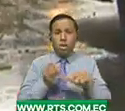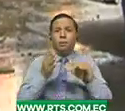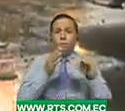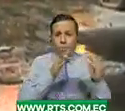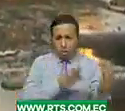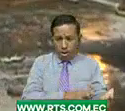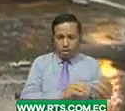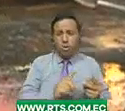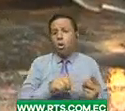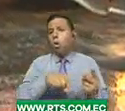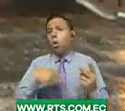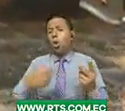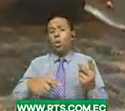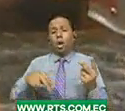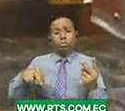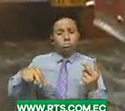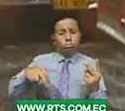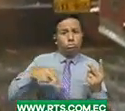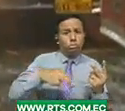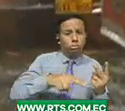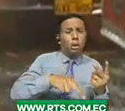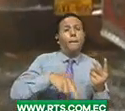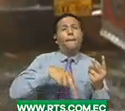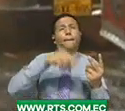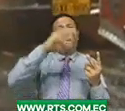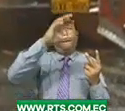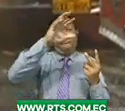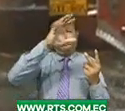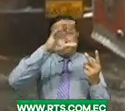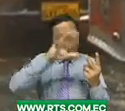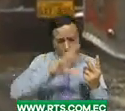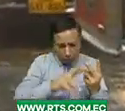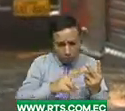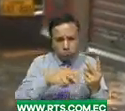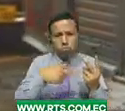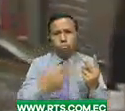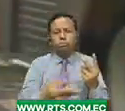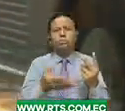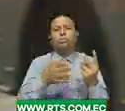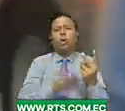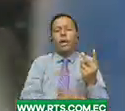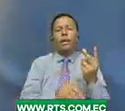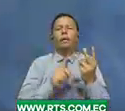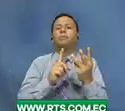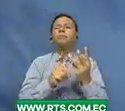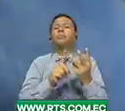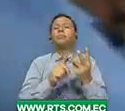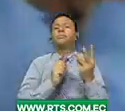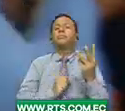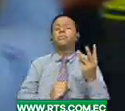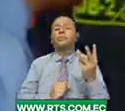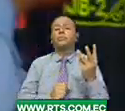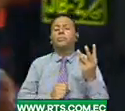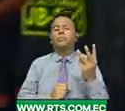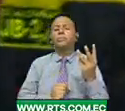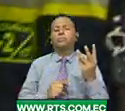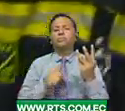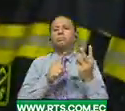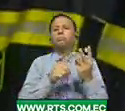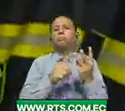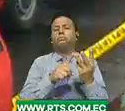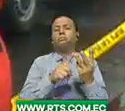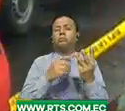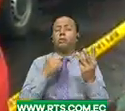cuando pasaba, caminaba, le cayó algún pedazo de estructura del condominio, de la casa, y otra estaba con